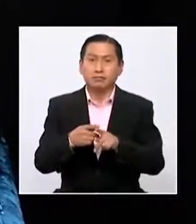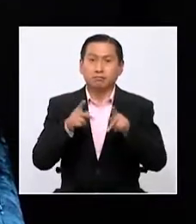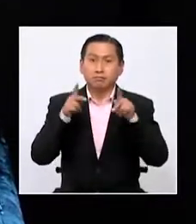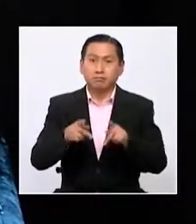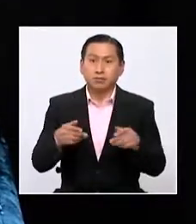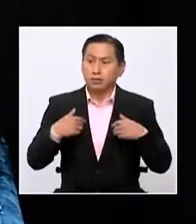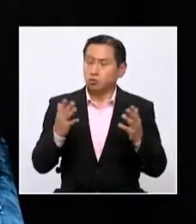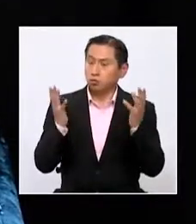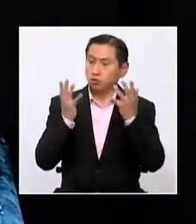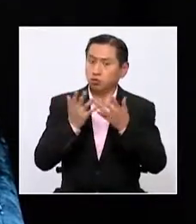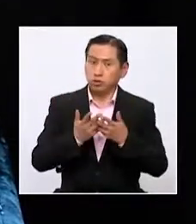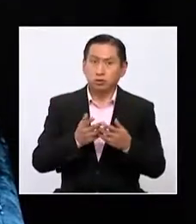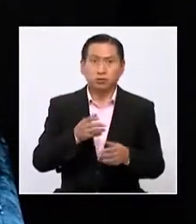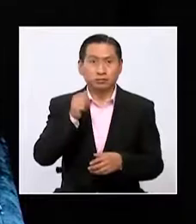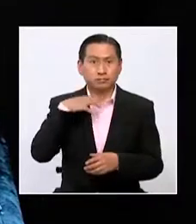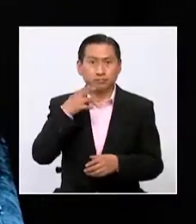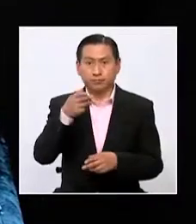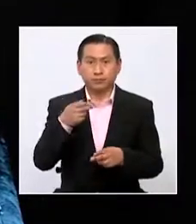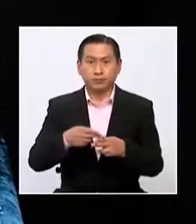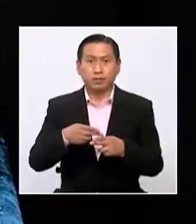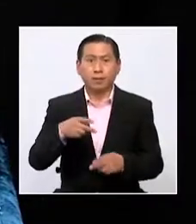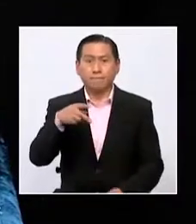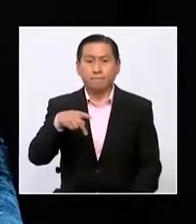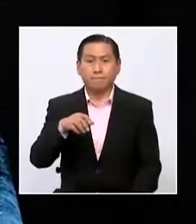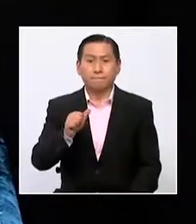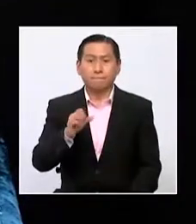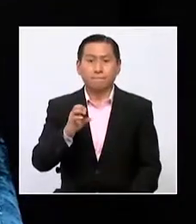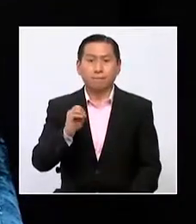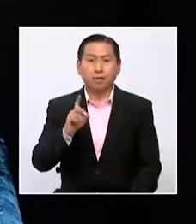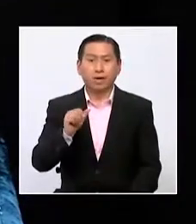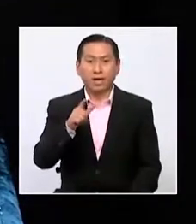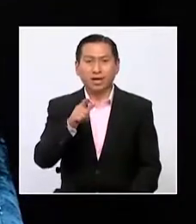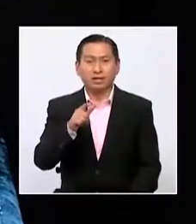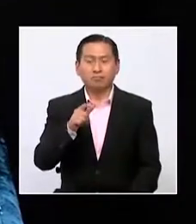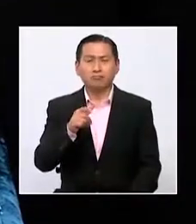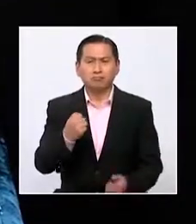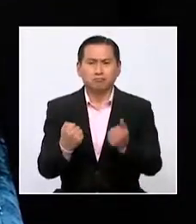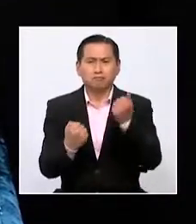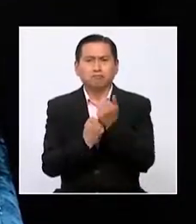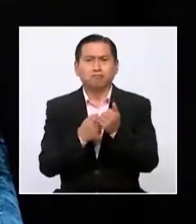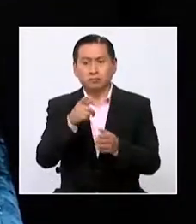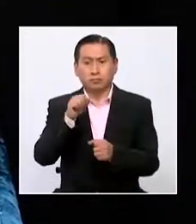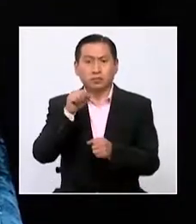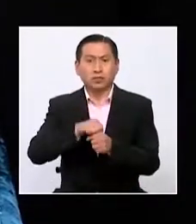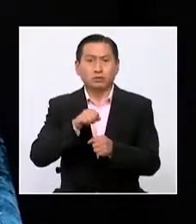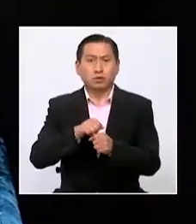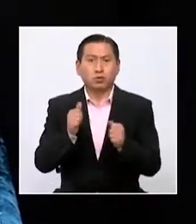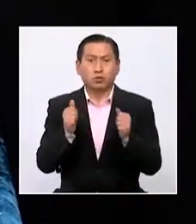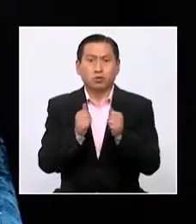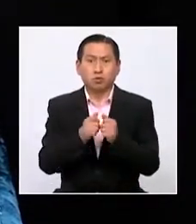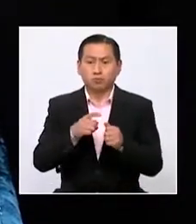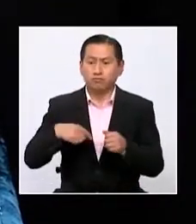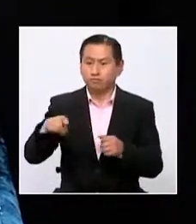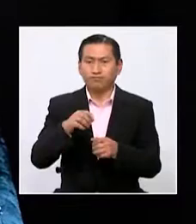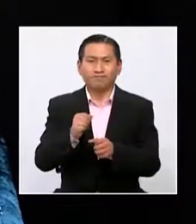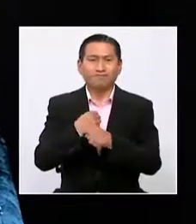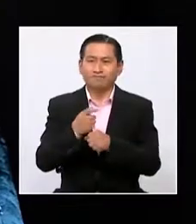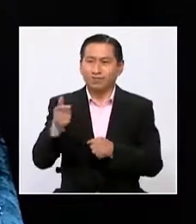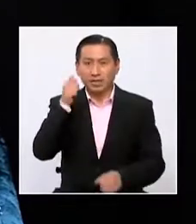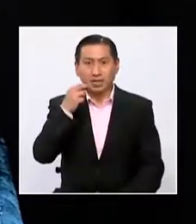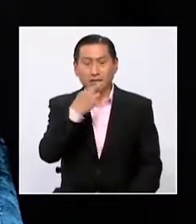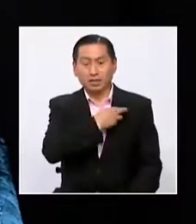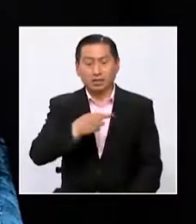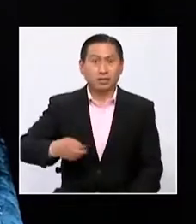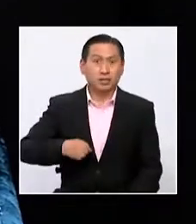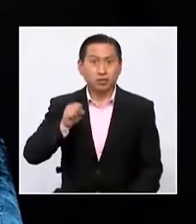hemos coordinado, a nuestra querida Paulita González, como parte de Pucara Films, quien está trabajando directamente con la producción de La Reina del Sur, que ha